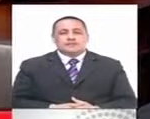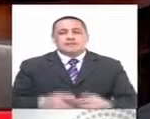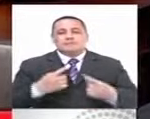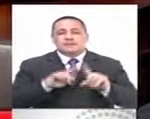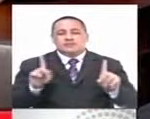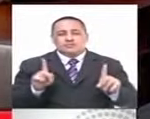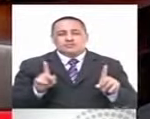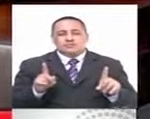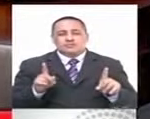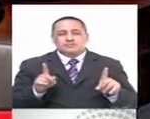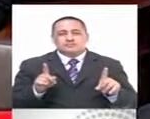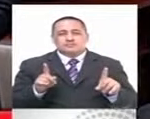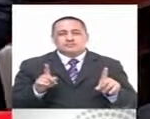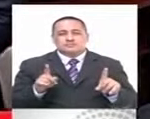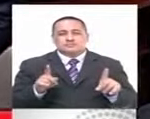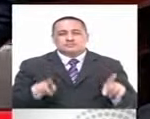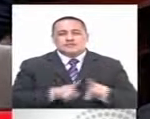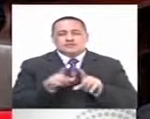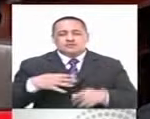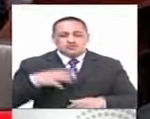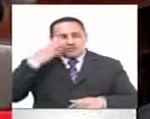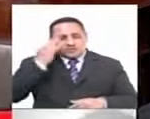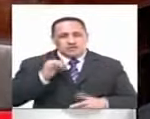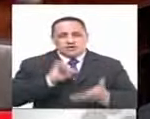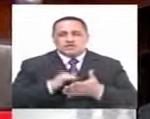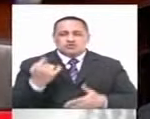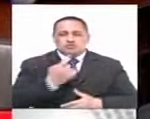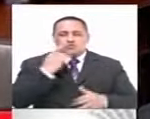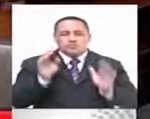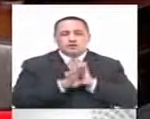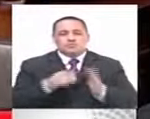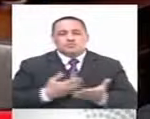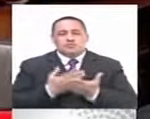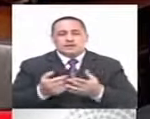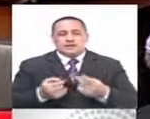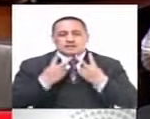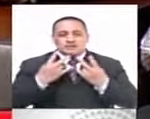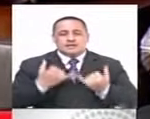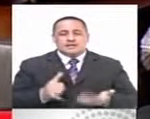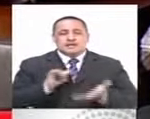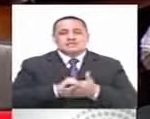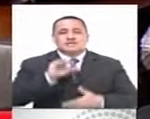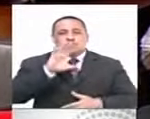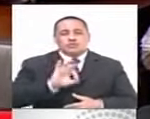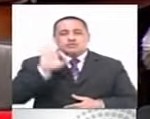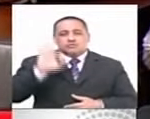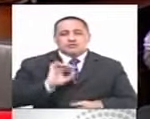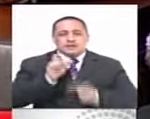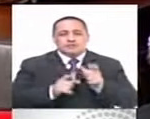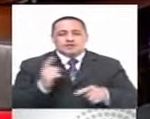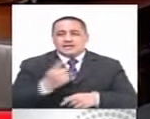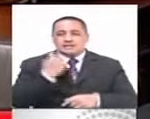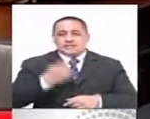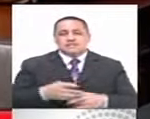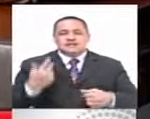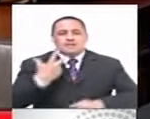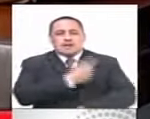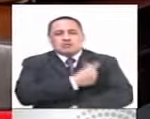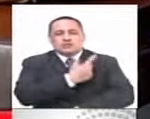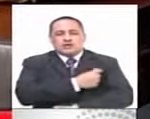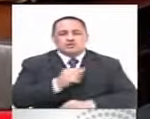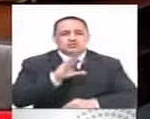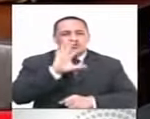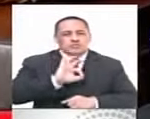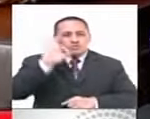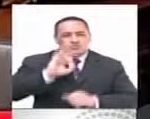Pero creo que no solamente podemos conformarnos con que el 50% de la población ya esté vacunada, 50 y un